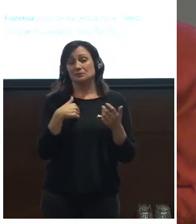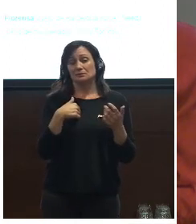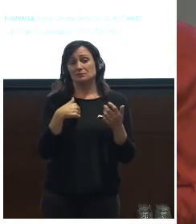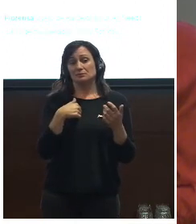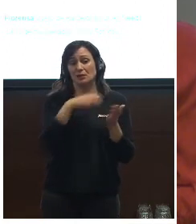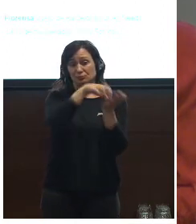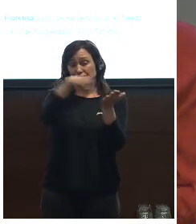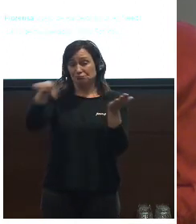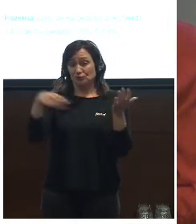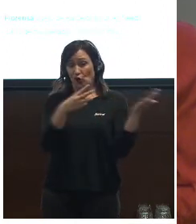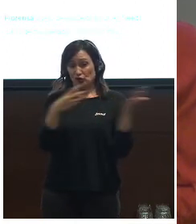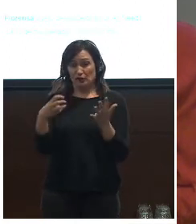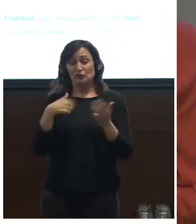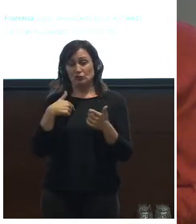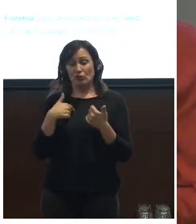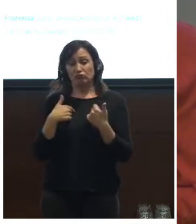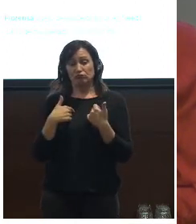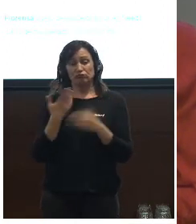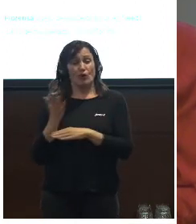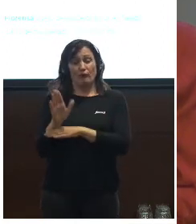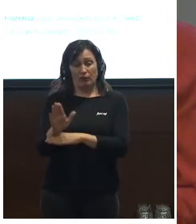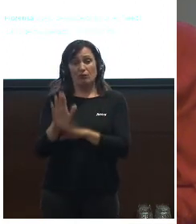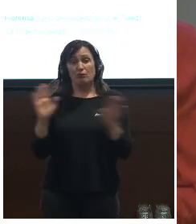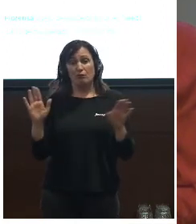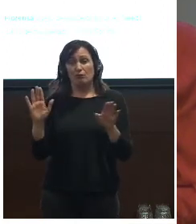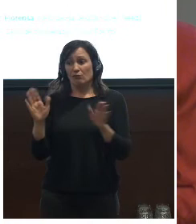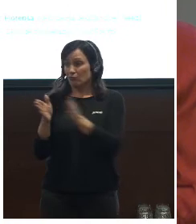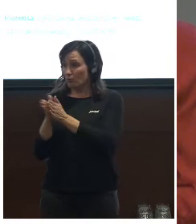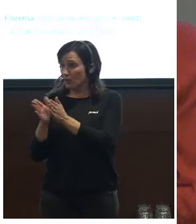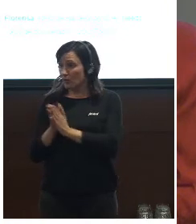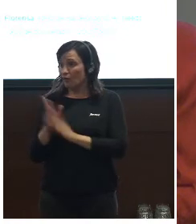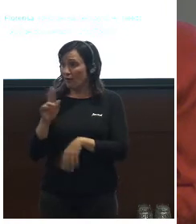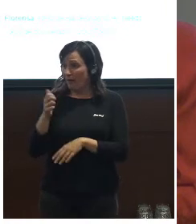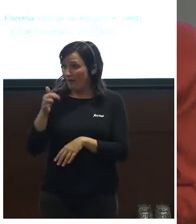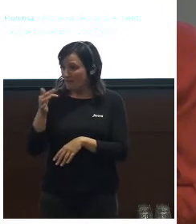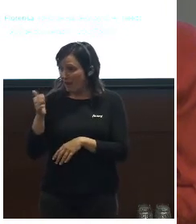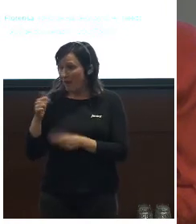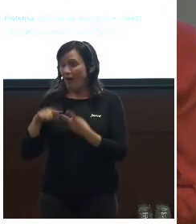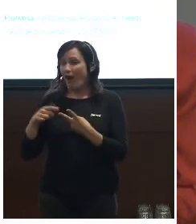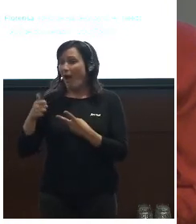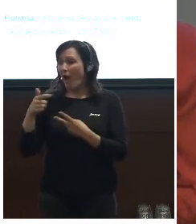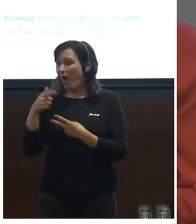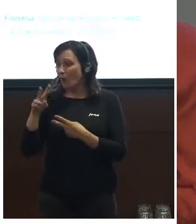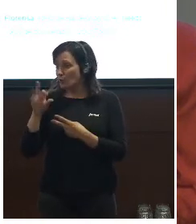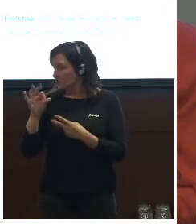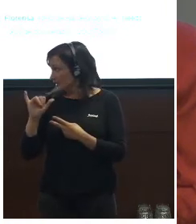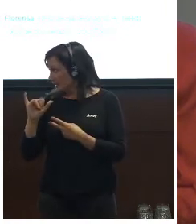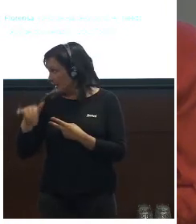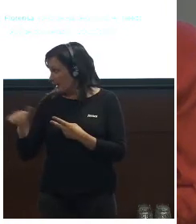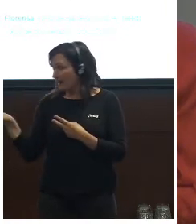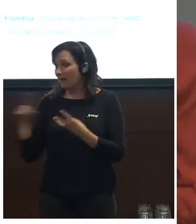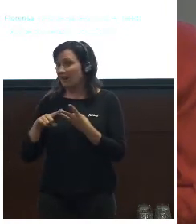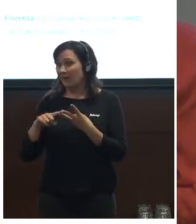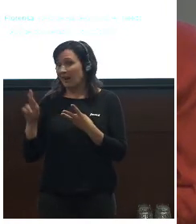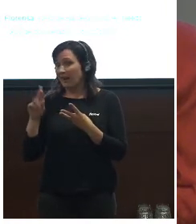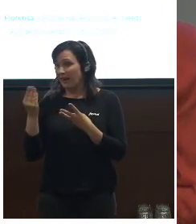venta, yo me ofrezco con mis compañeros Rafa de Costa, Agustín de Mundo Mar, mi antigua compañera Raquel de Pulmantur